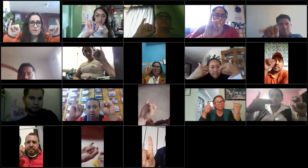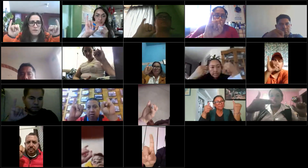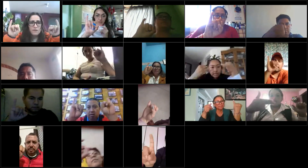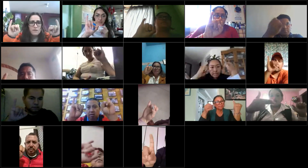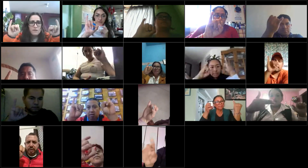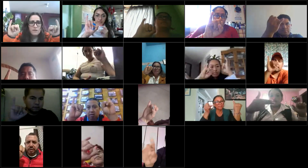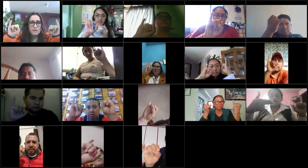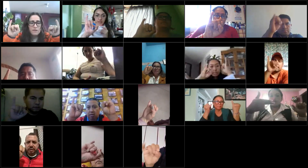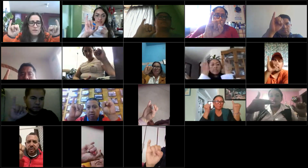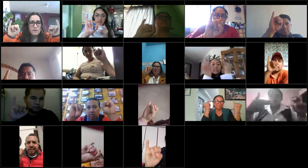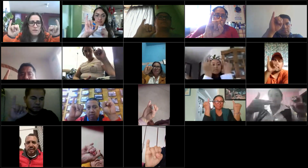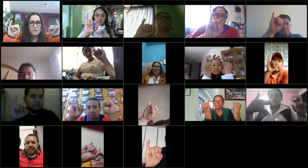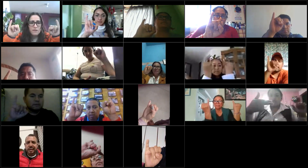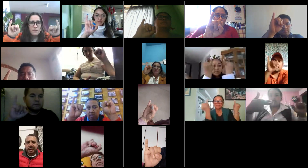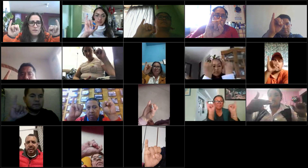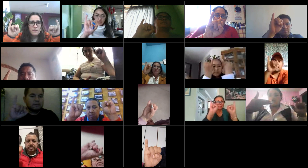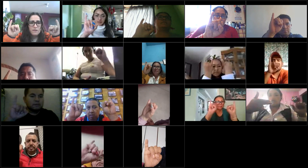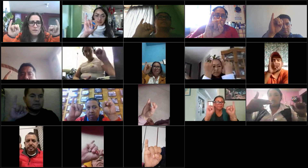Letra I, palma al frente.